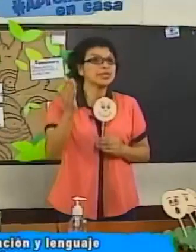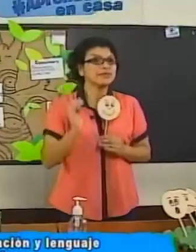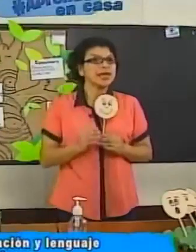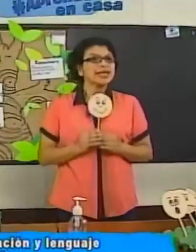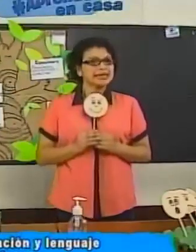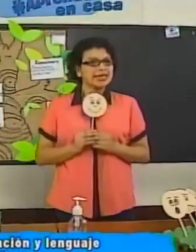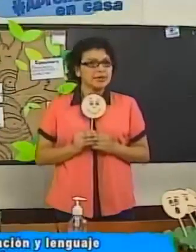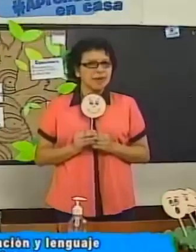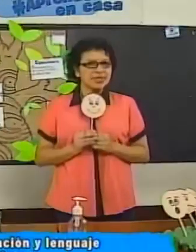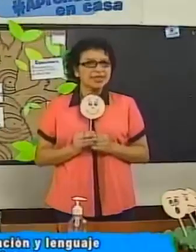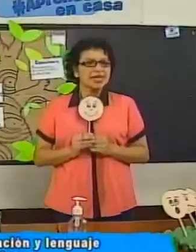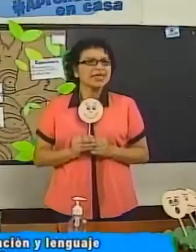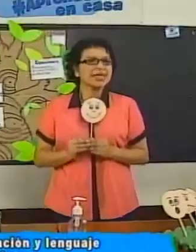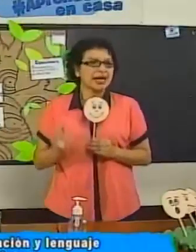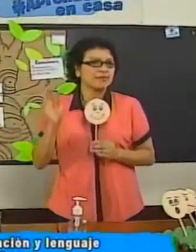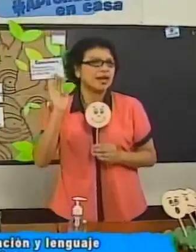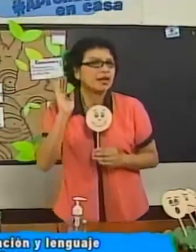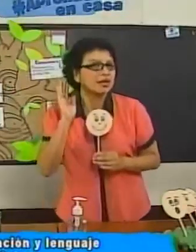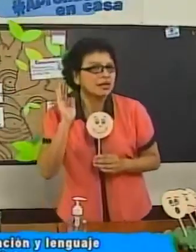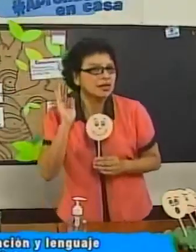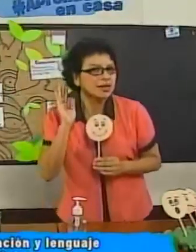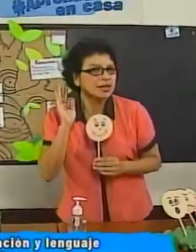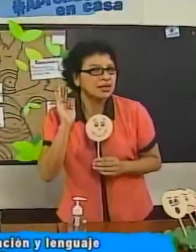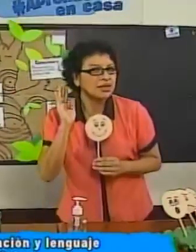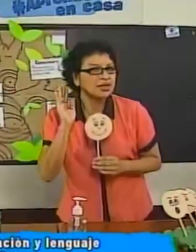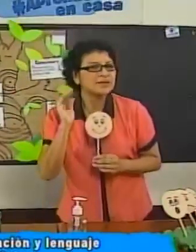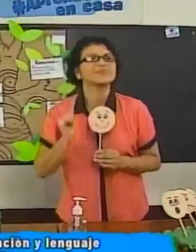ejemplo, a ti, ¿qué te da paz y calma?